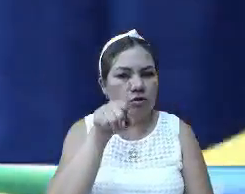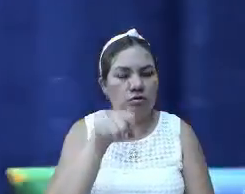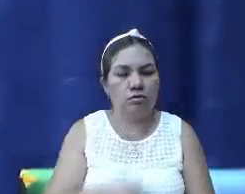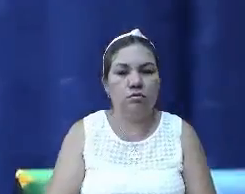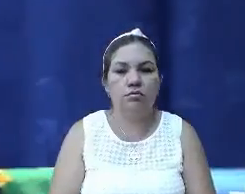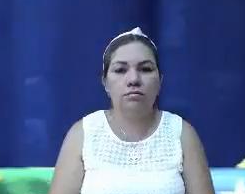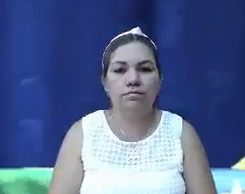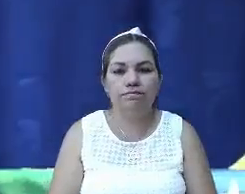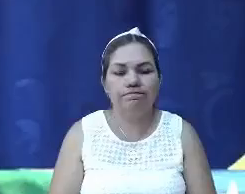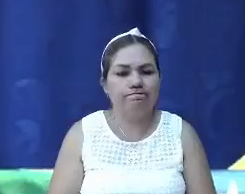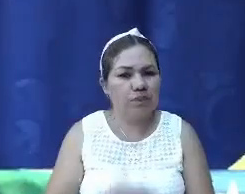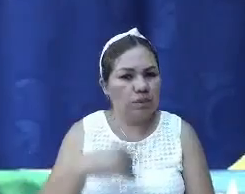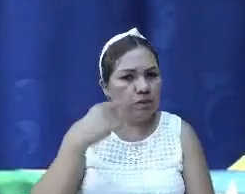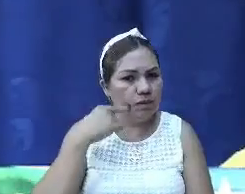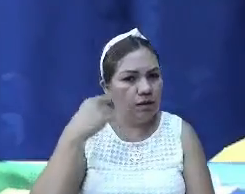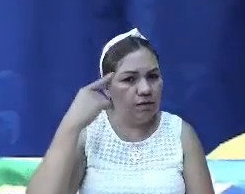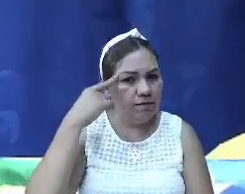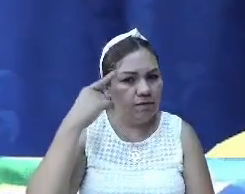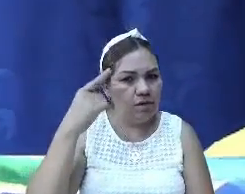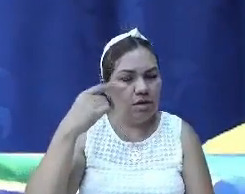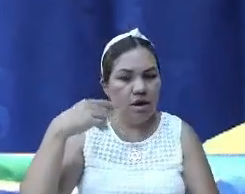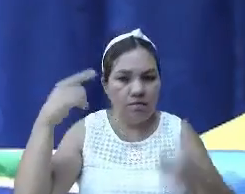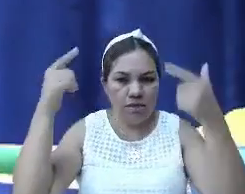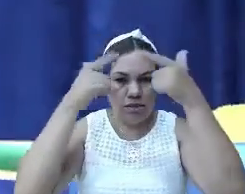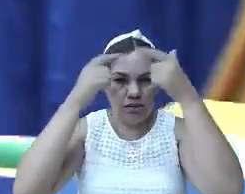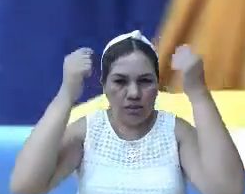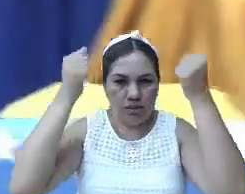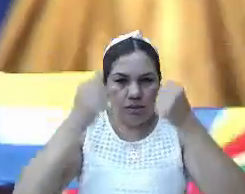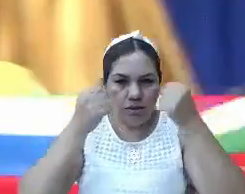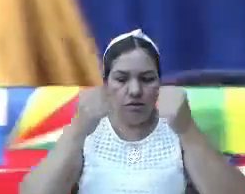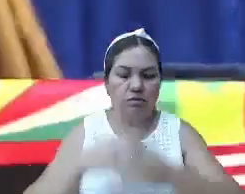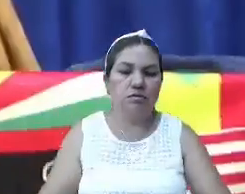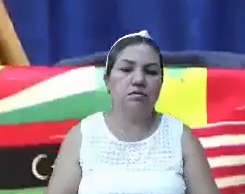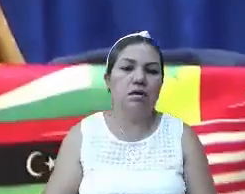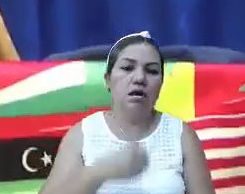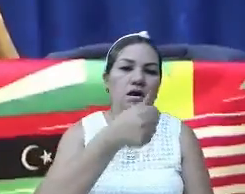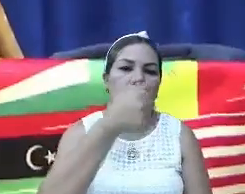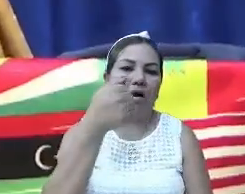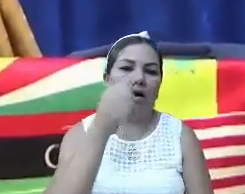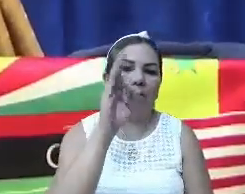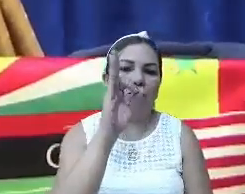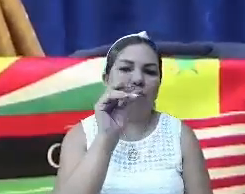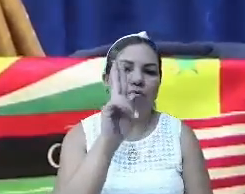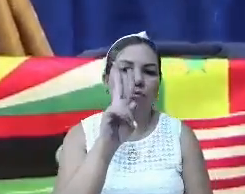¿Usted sabía, mi rey, que el que cometió el adulterio es usted?